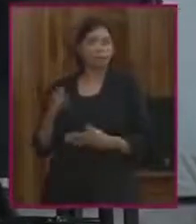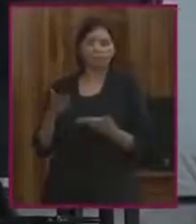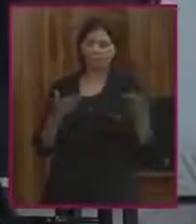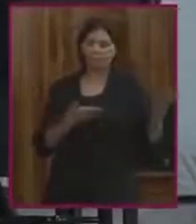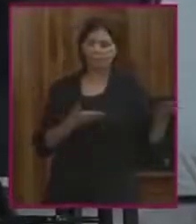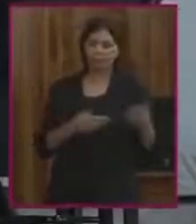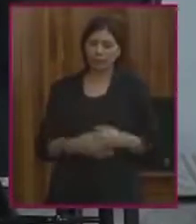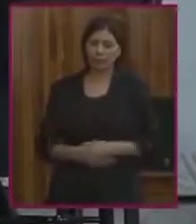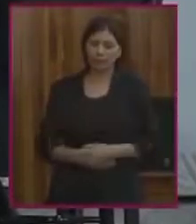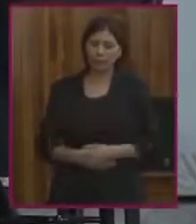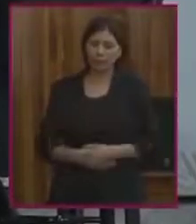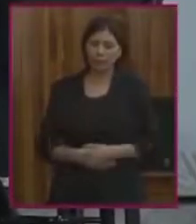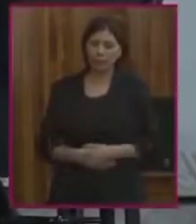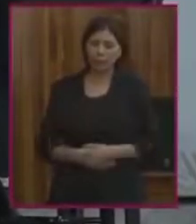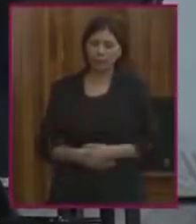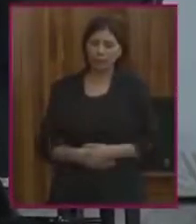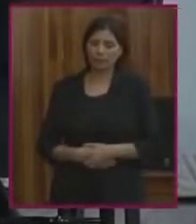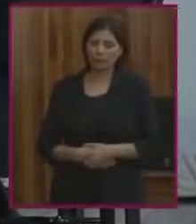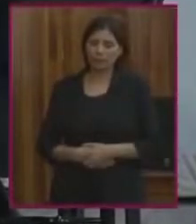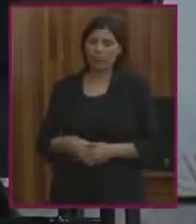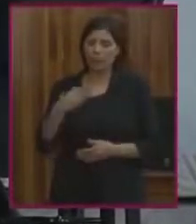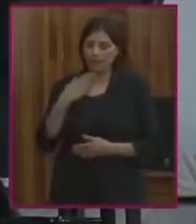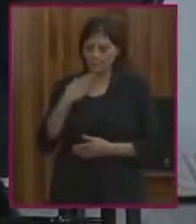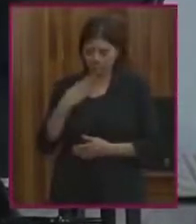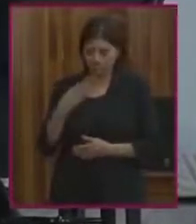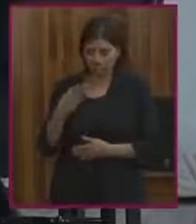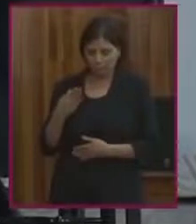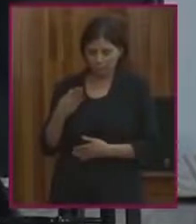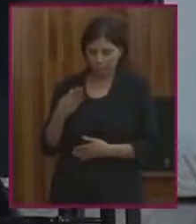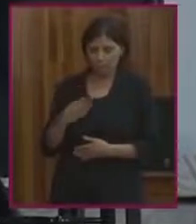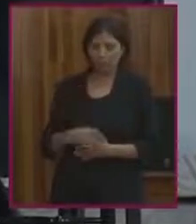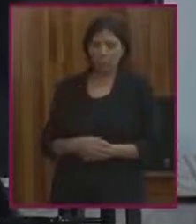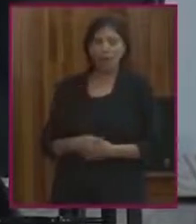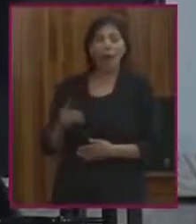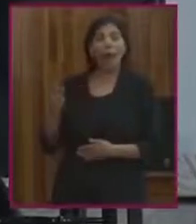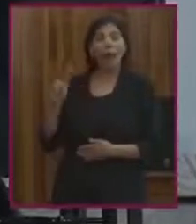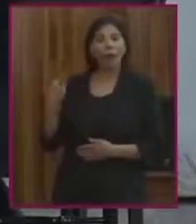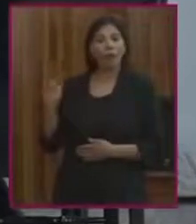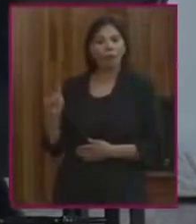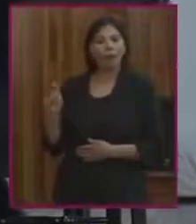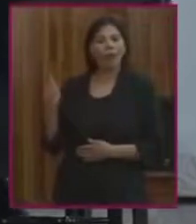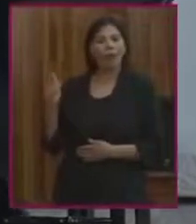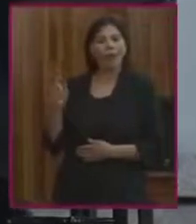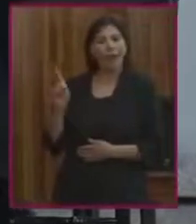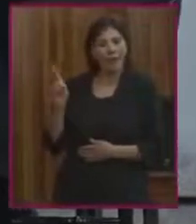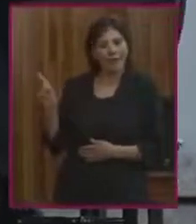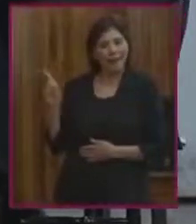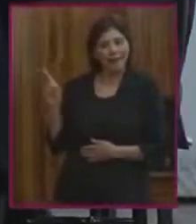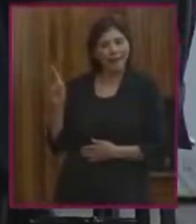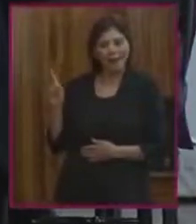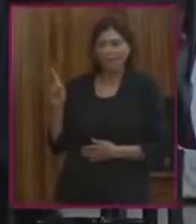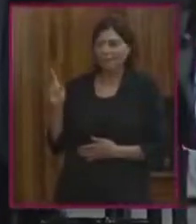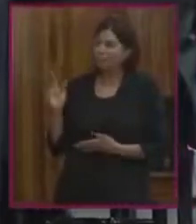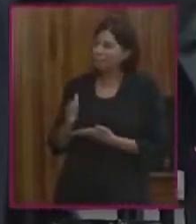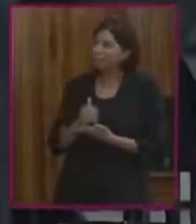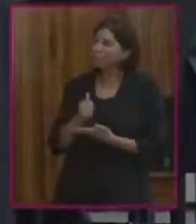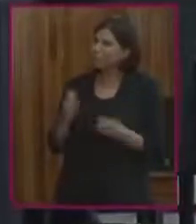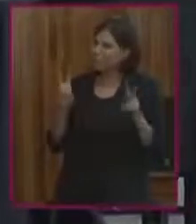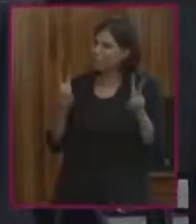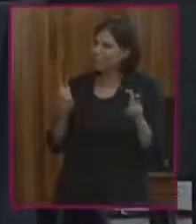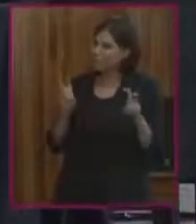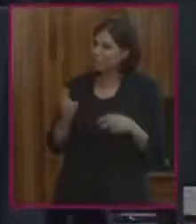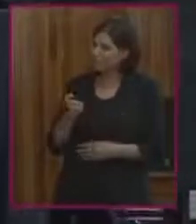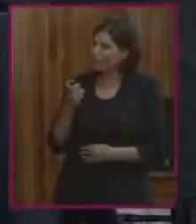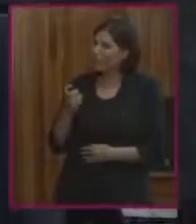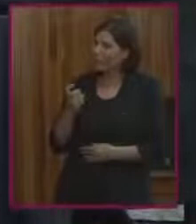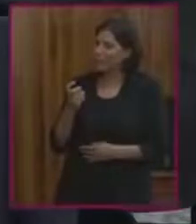gracias. Bueno, la doctora Ucel me ganó el tema, porque efectivamente un punto clave